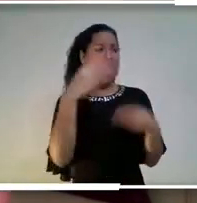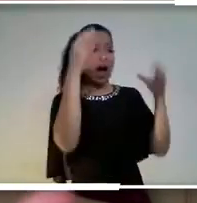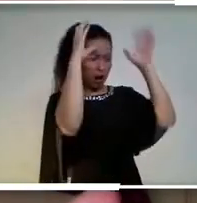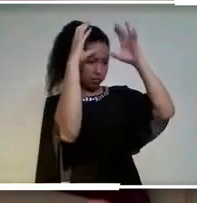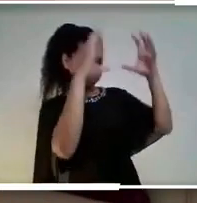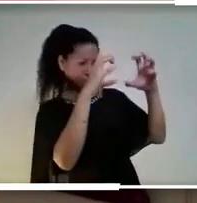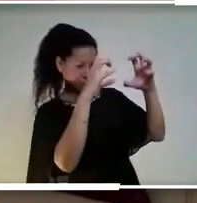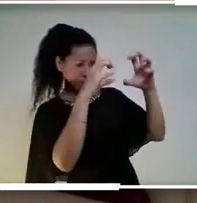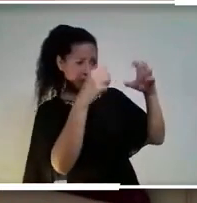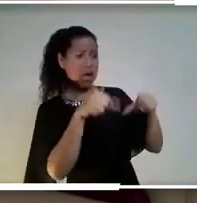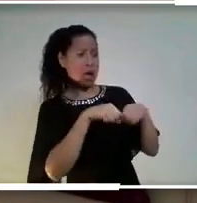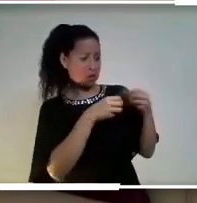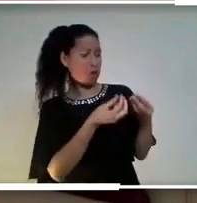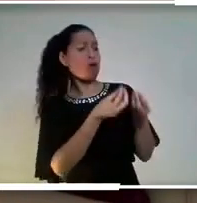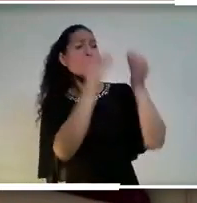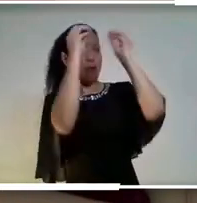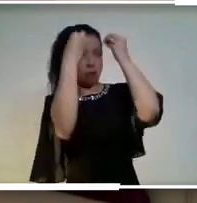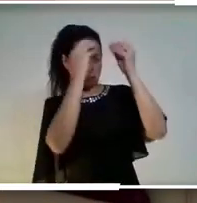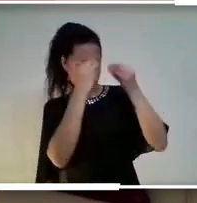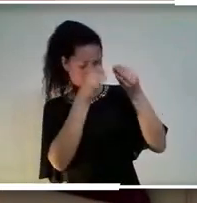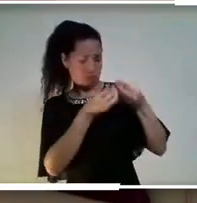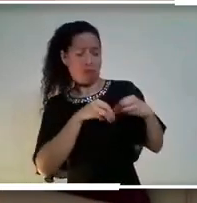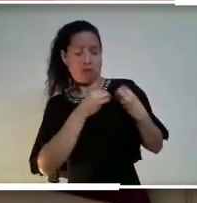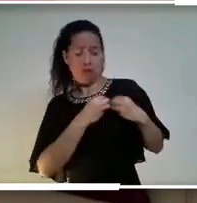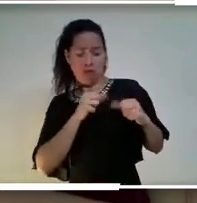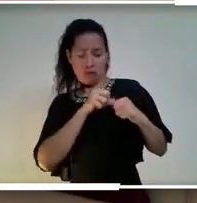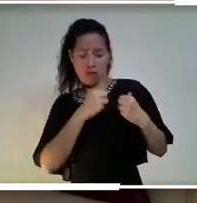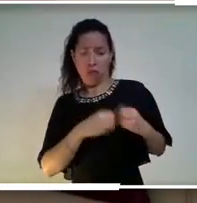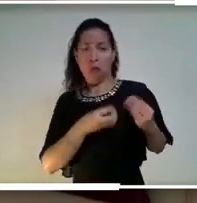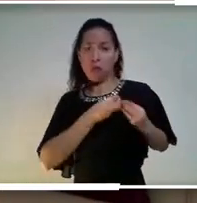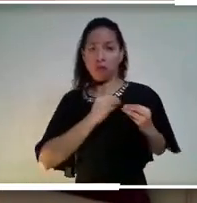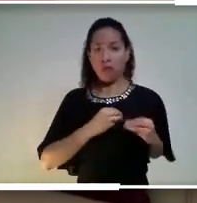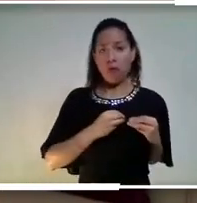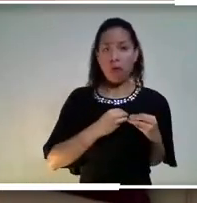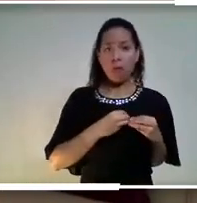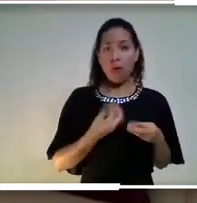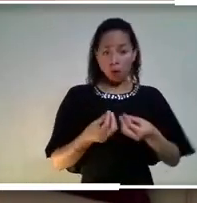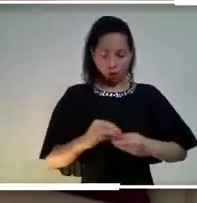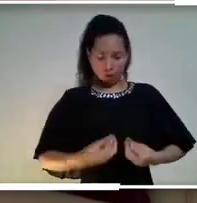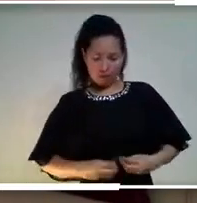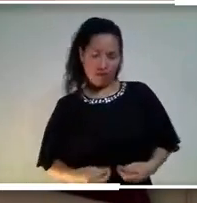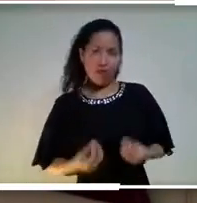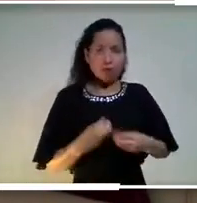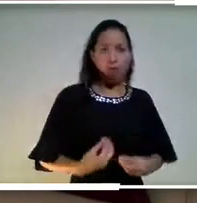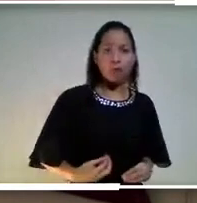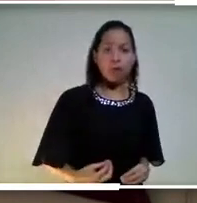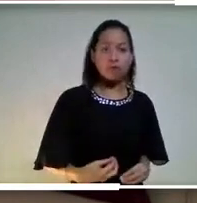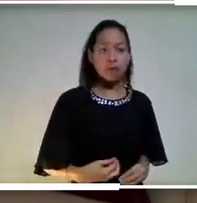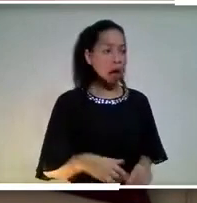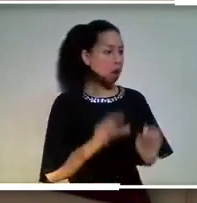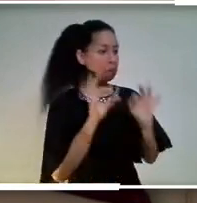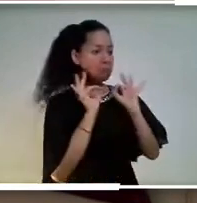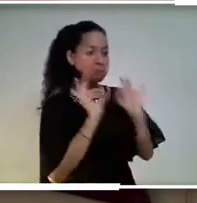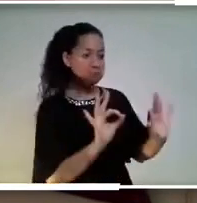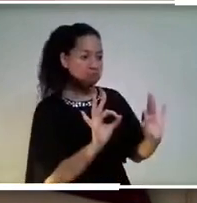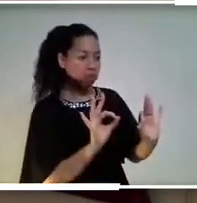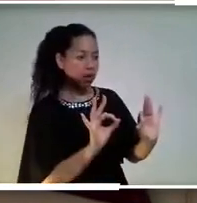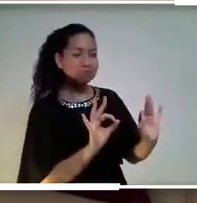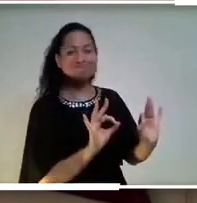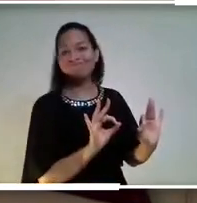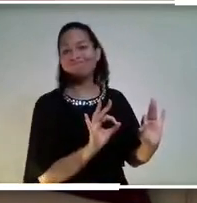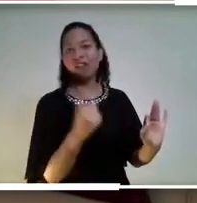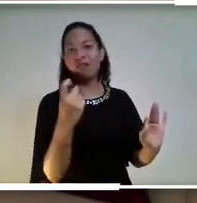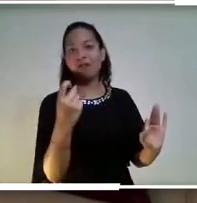y venas pero no circulaban estaba listo para vivir pero no tenía vida entonces dios